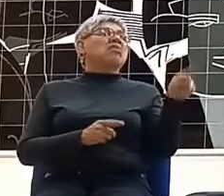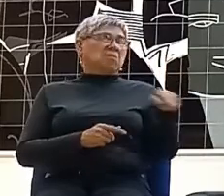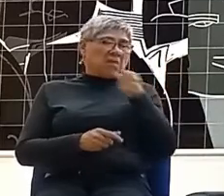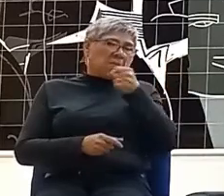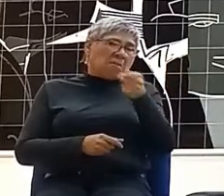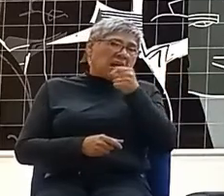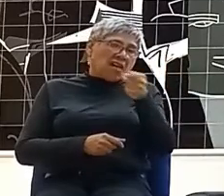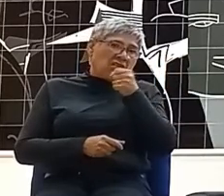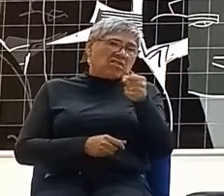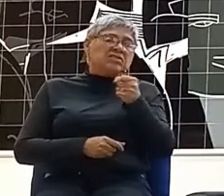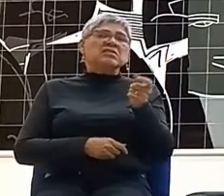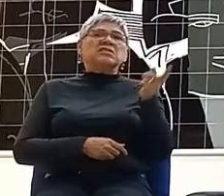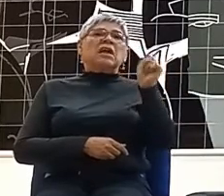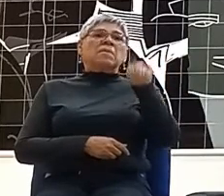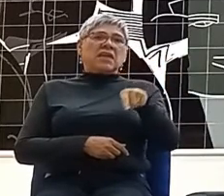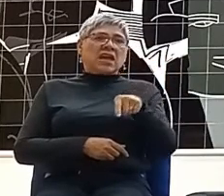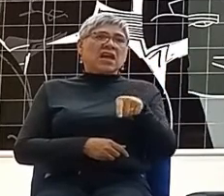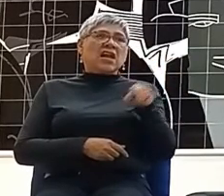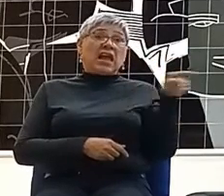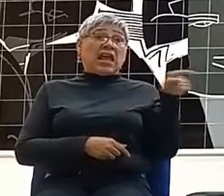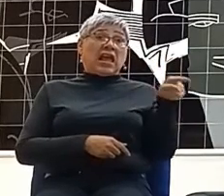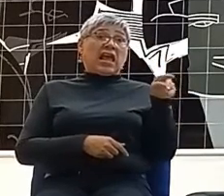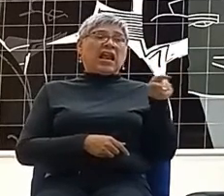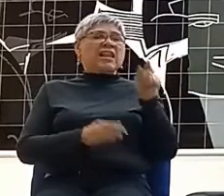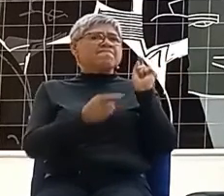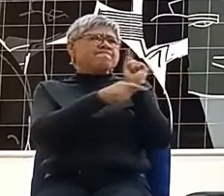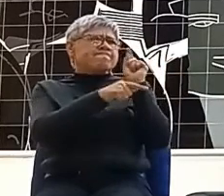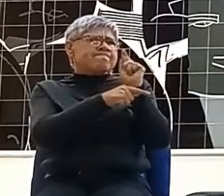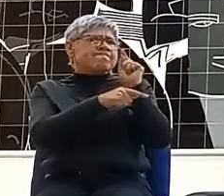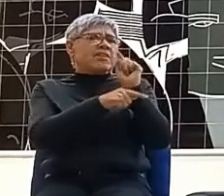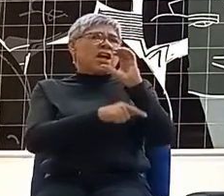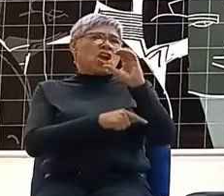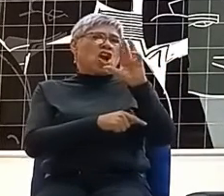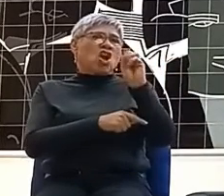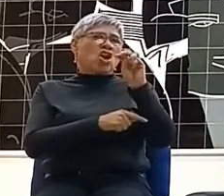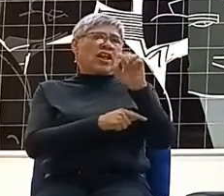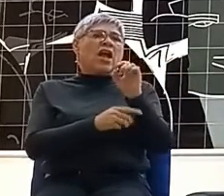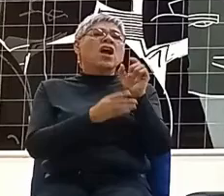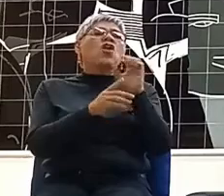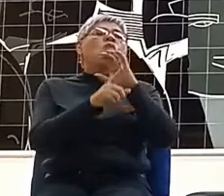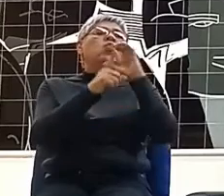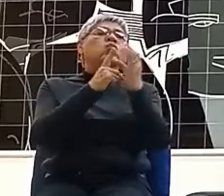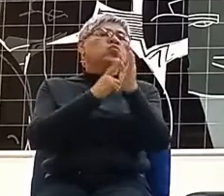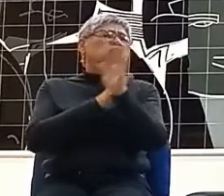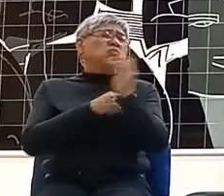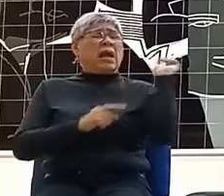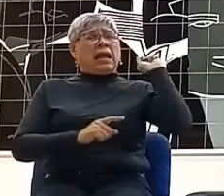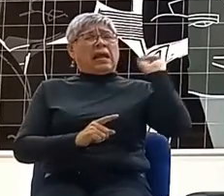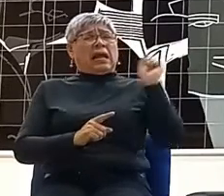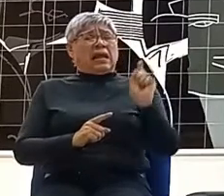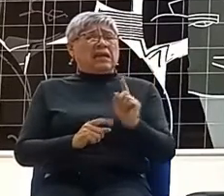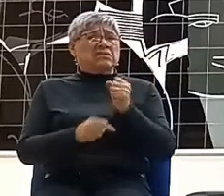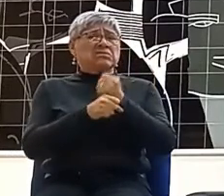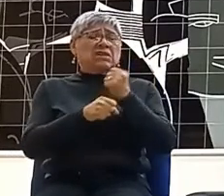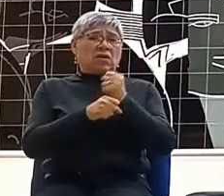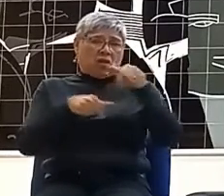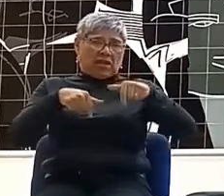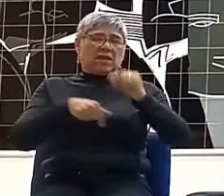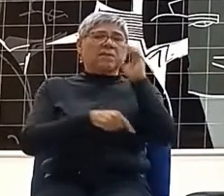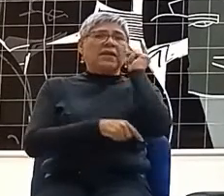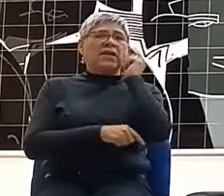ha ejercido la crónica o la crítica y la crónica cultural desde hace muchos años en la